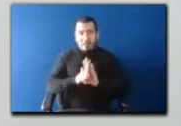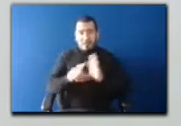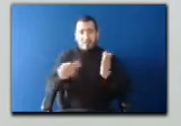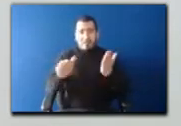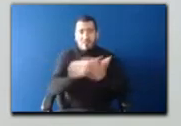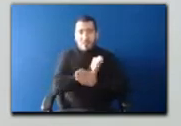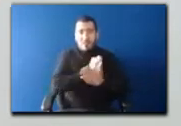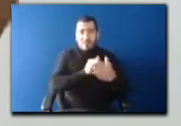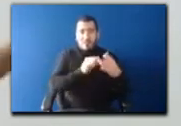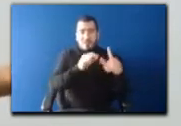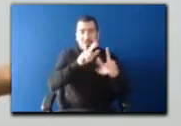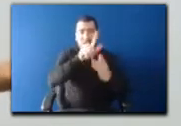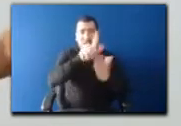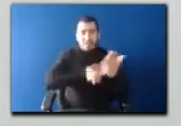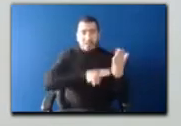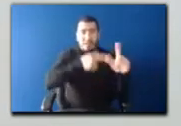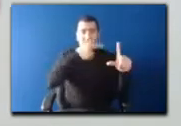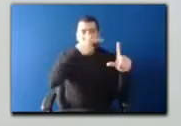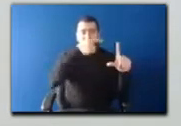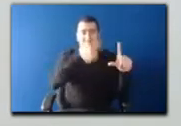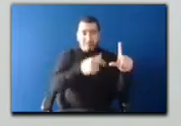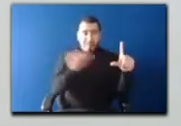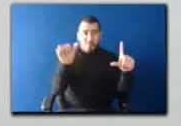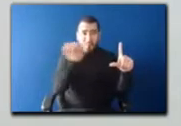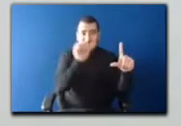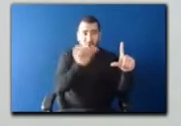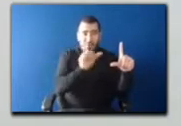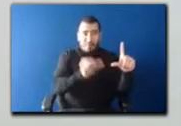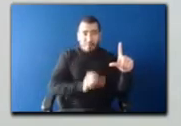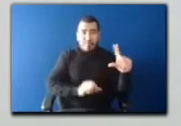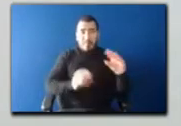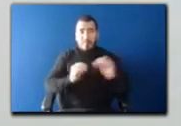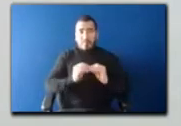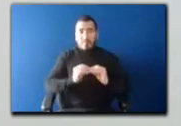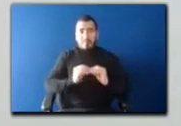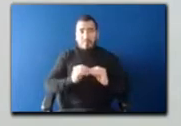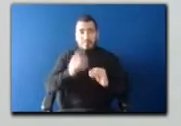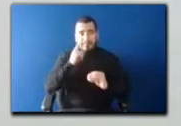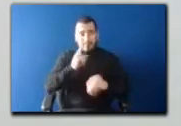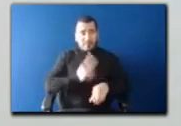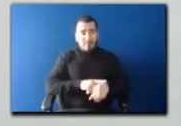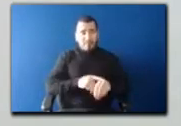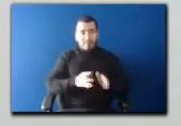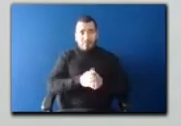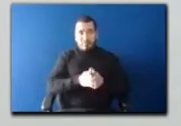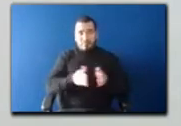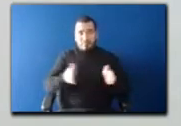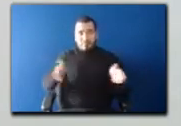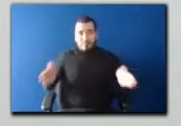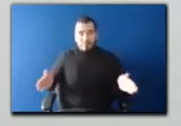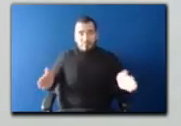personas a poder ponerse al día, y poniéndose al día, estos tiempos no le van a aplicar, sino que le van a aplicar unos